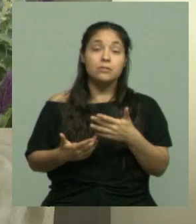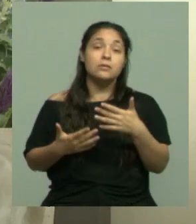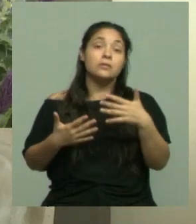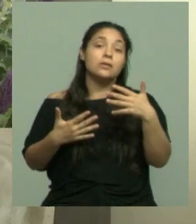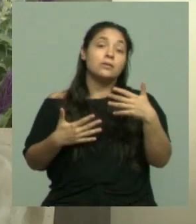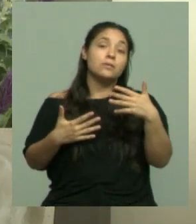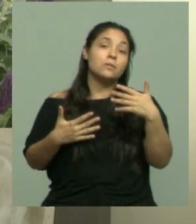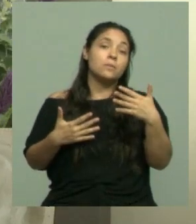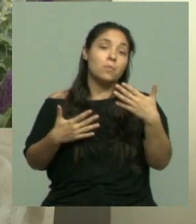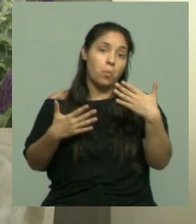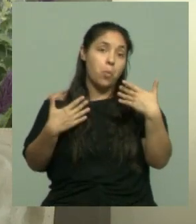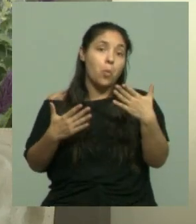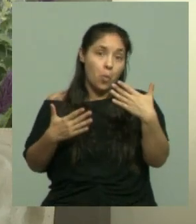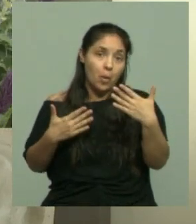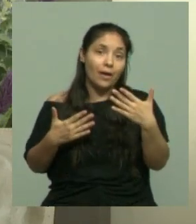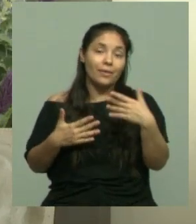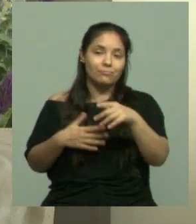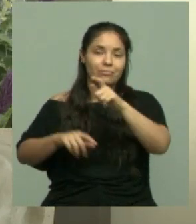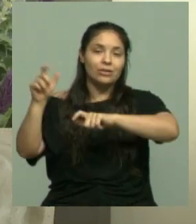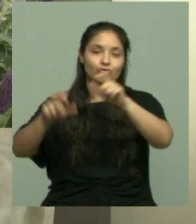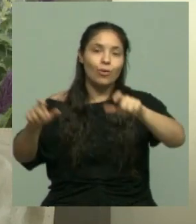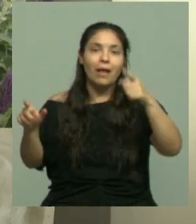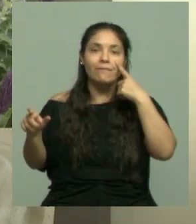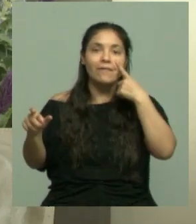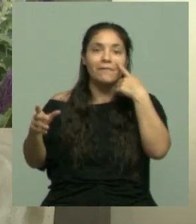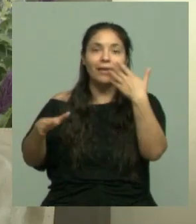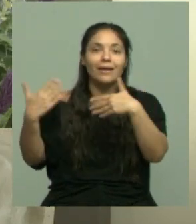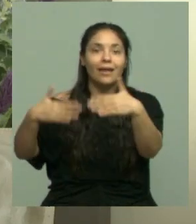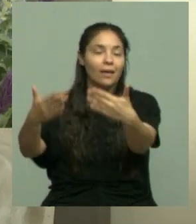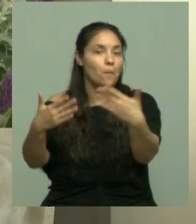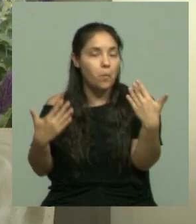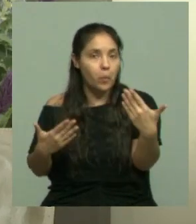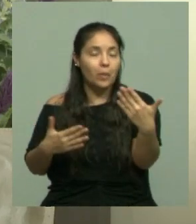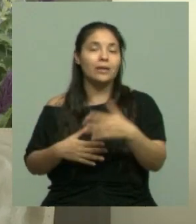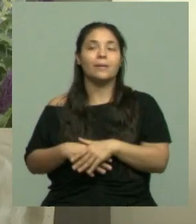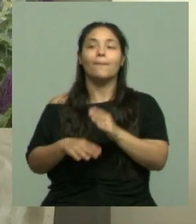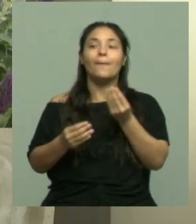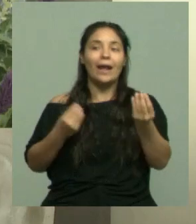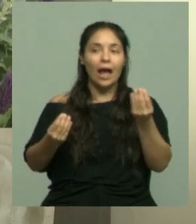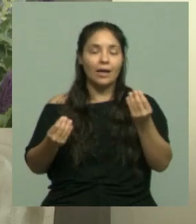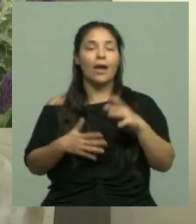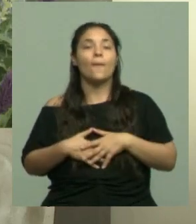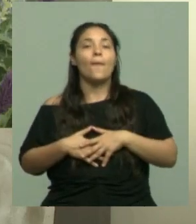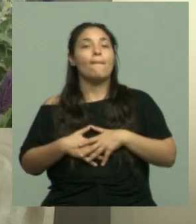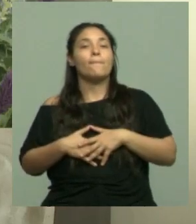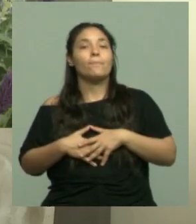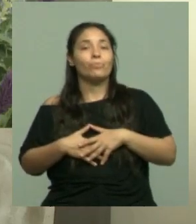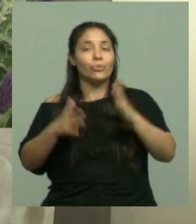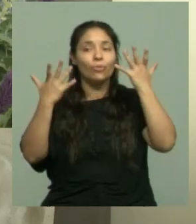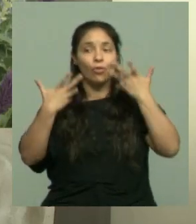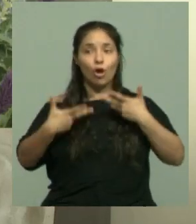ser básicamente la subsistencia para miles y miles de personas, ¿no? Y tratar de volver a una normalidad que nunca va a ser la